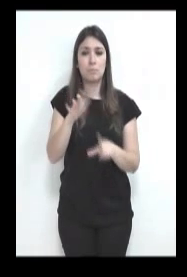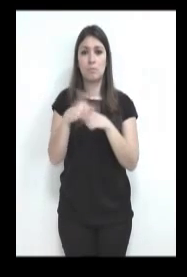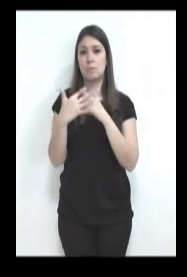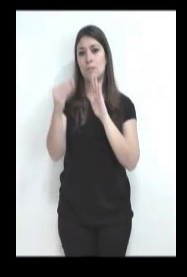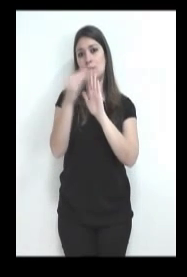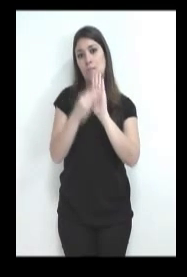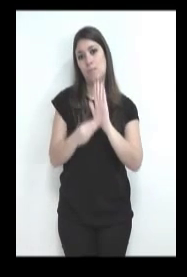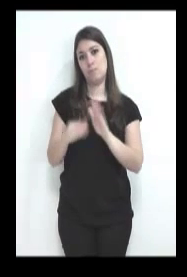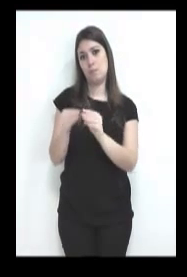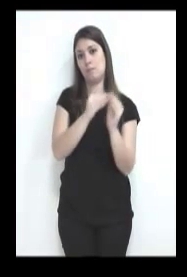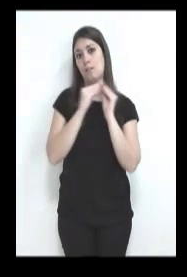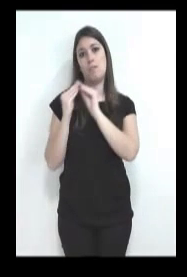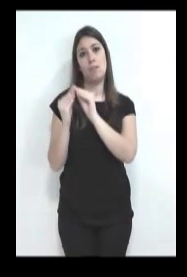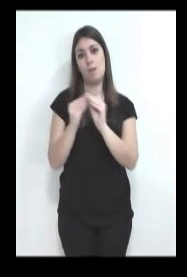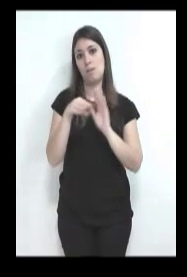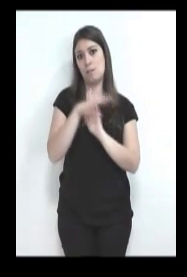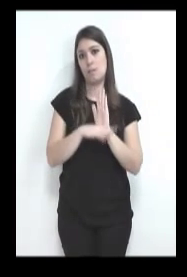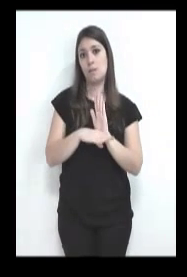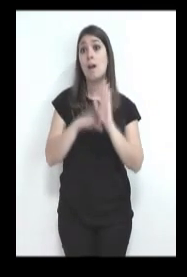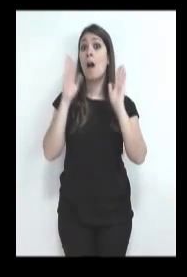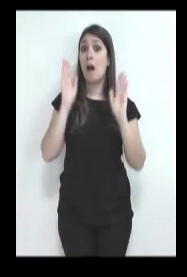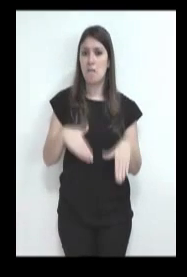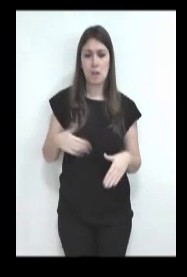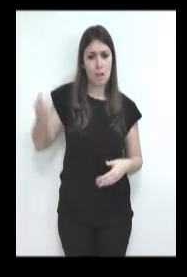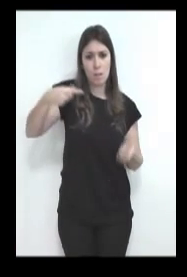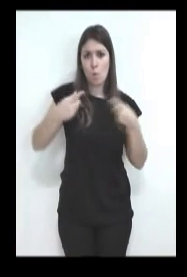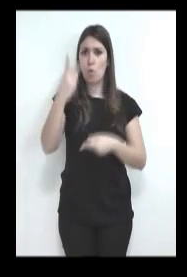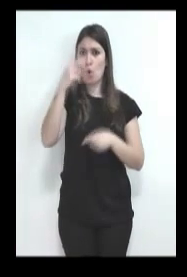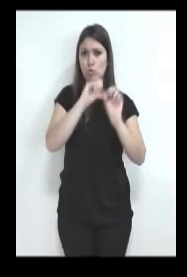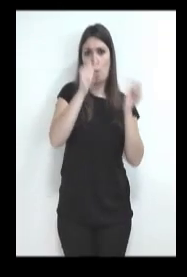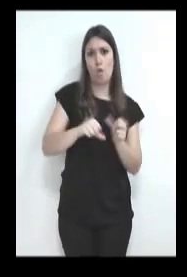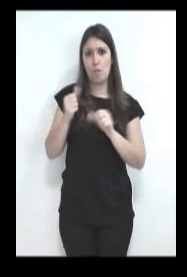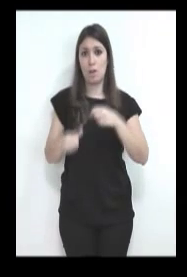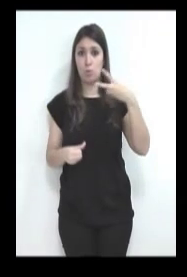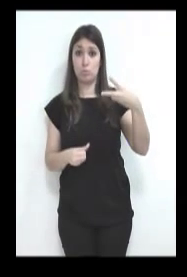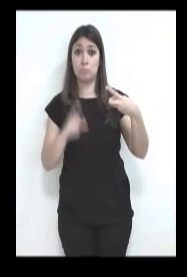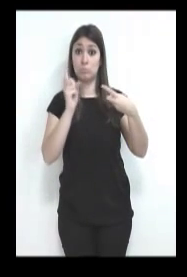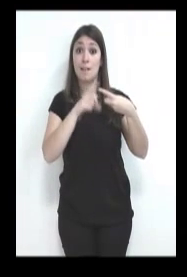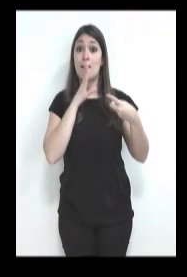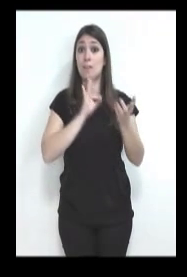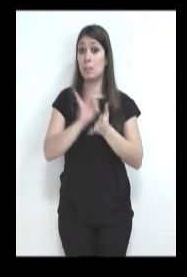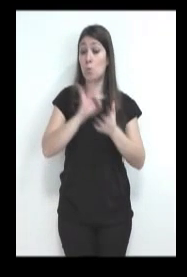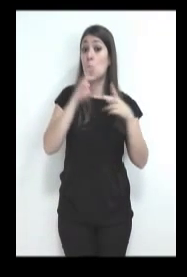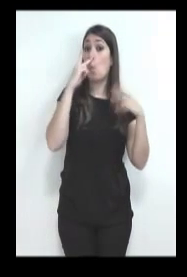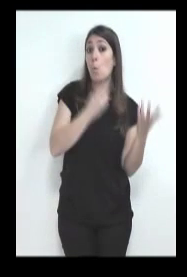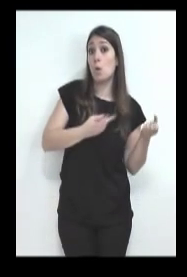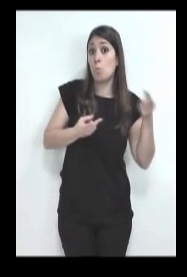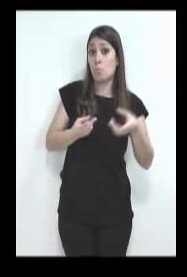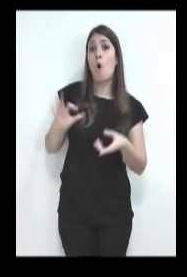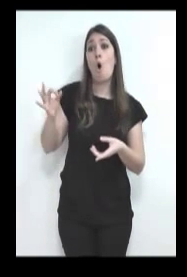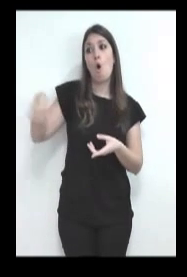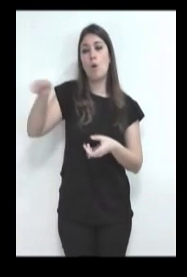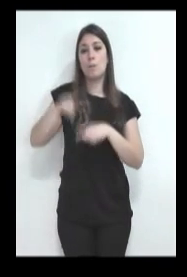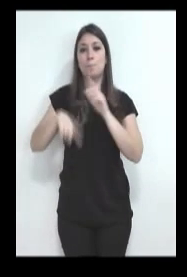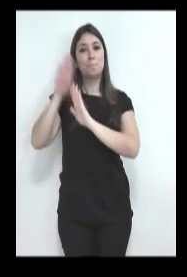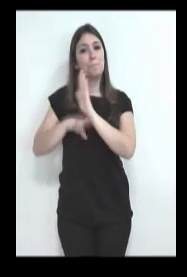estándar donde se puedan tener cabida los dos tipos de modelos: el modelo de servicio público y el modelo de